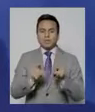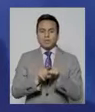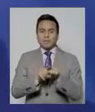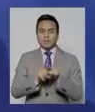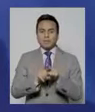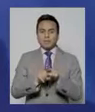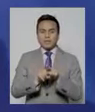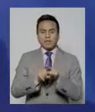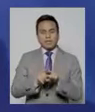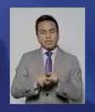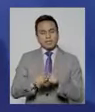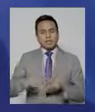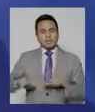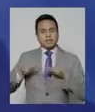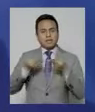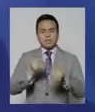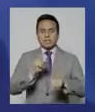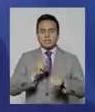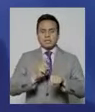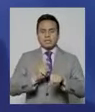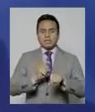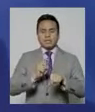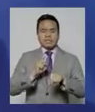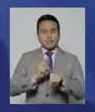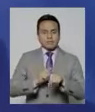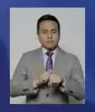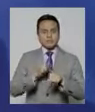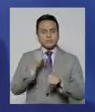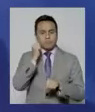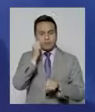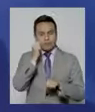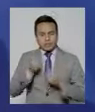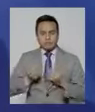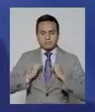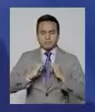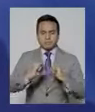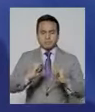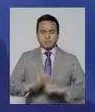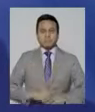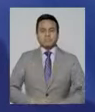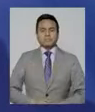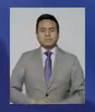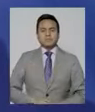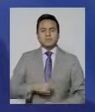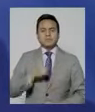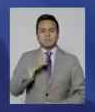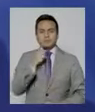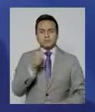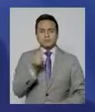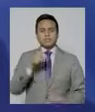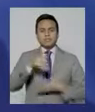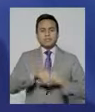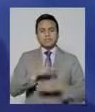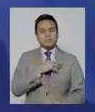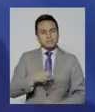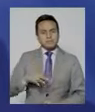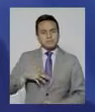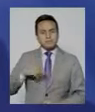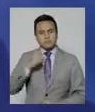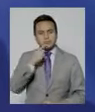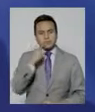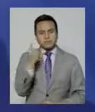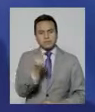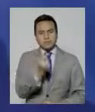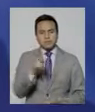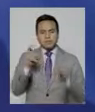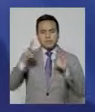forma cada ciertas número de días. Muy buenas tardes, ministro. Preguntarle